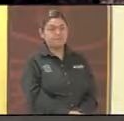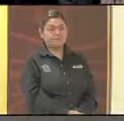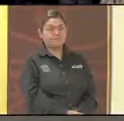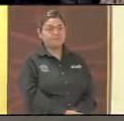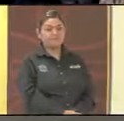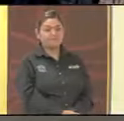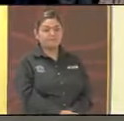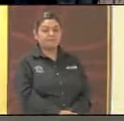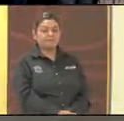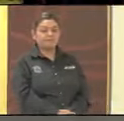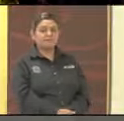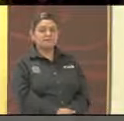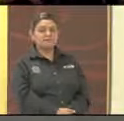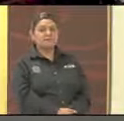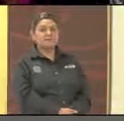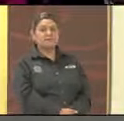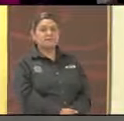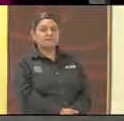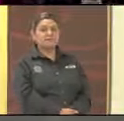Muchas